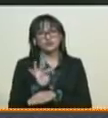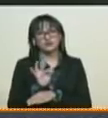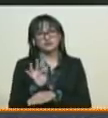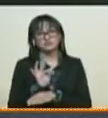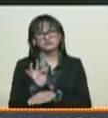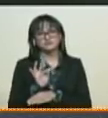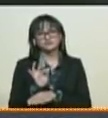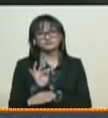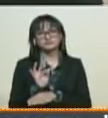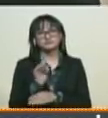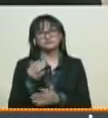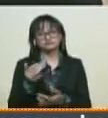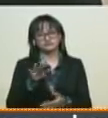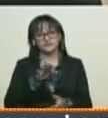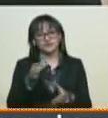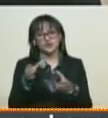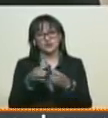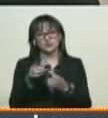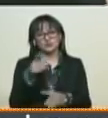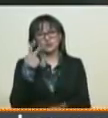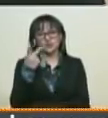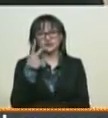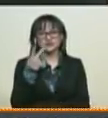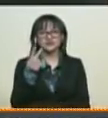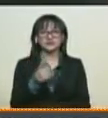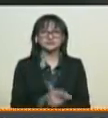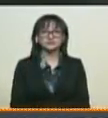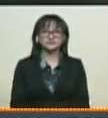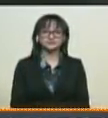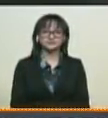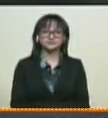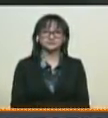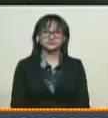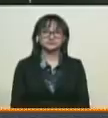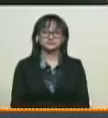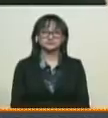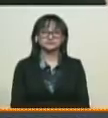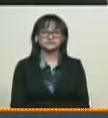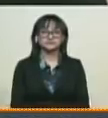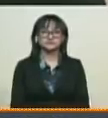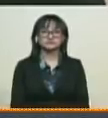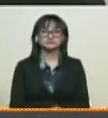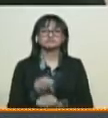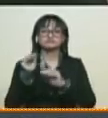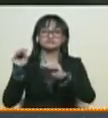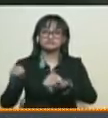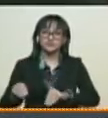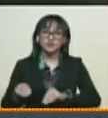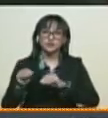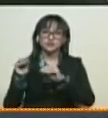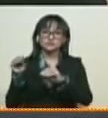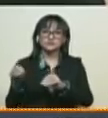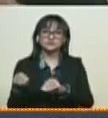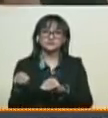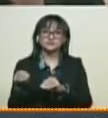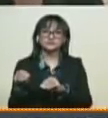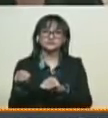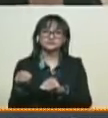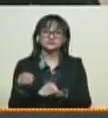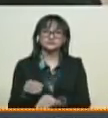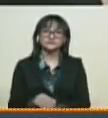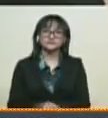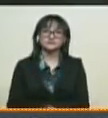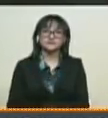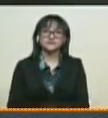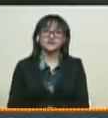estas instancias político-territoriales. Y además, insistir en el llamado